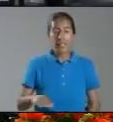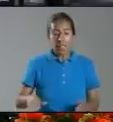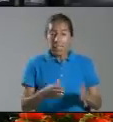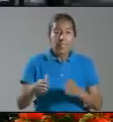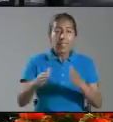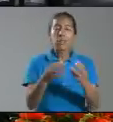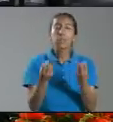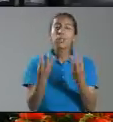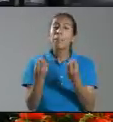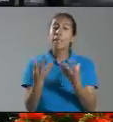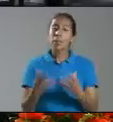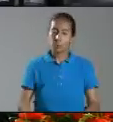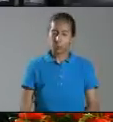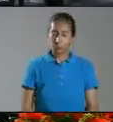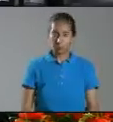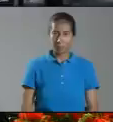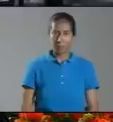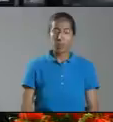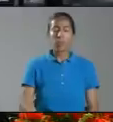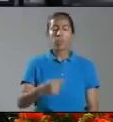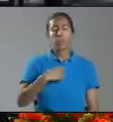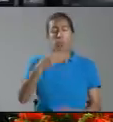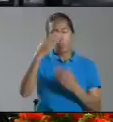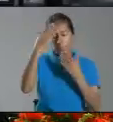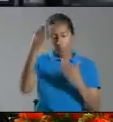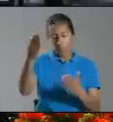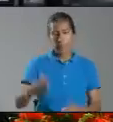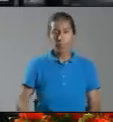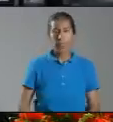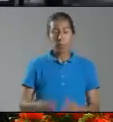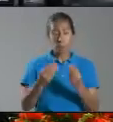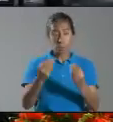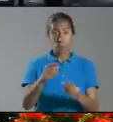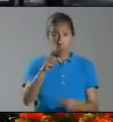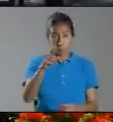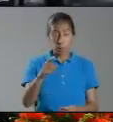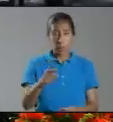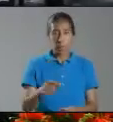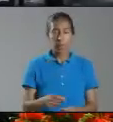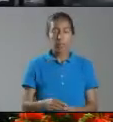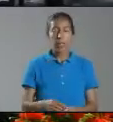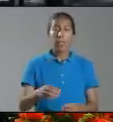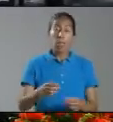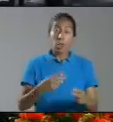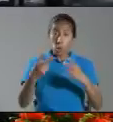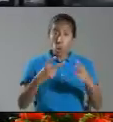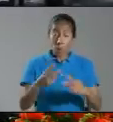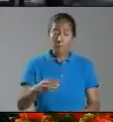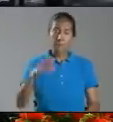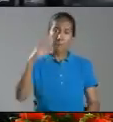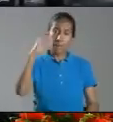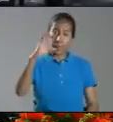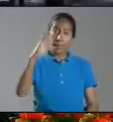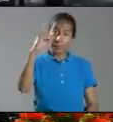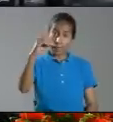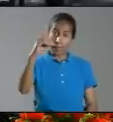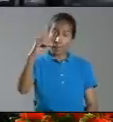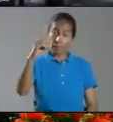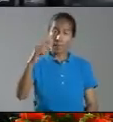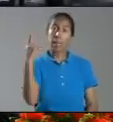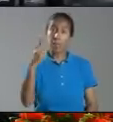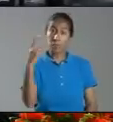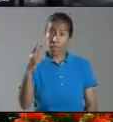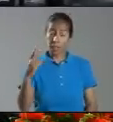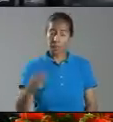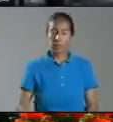empezamos, ¿verdad? Yo le agradecería mucho que consiga el material del viernes, porque con eso lo puede hacer un link, vincularlo y